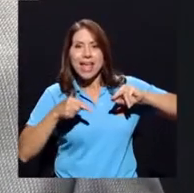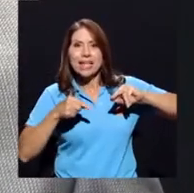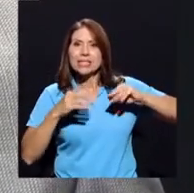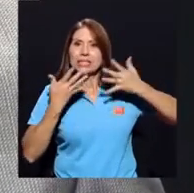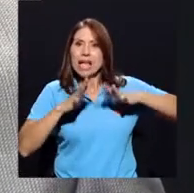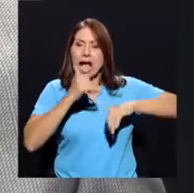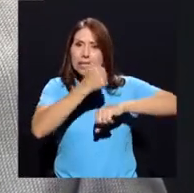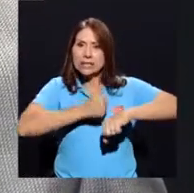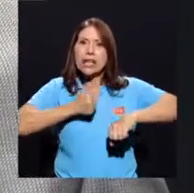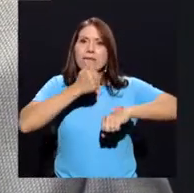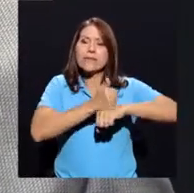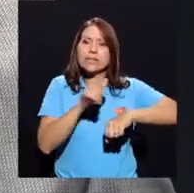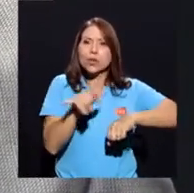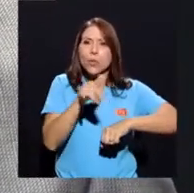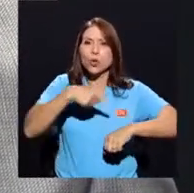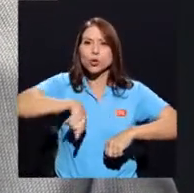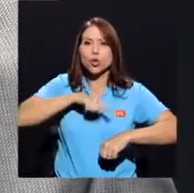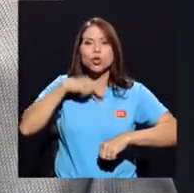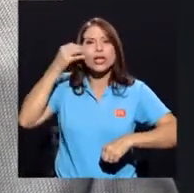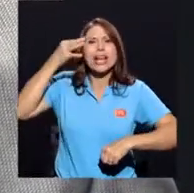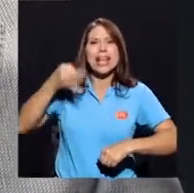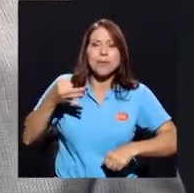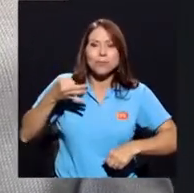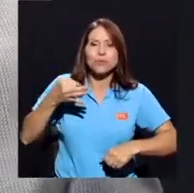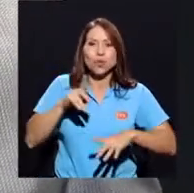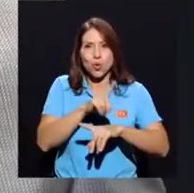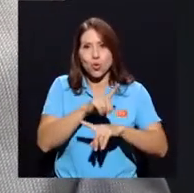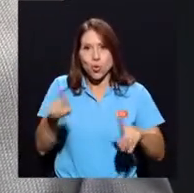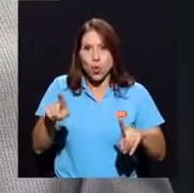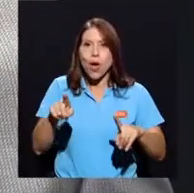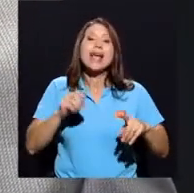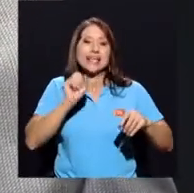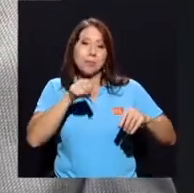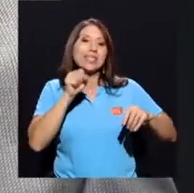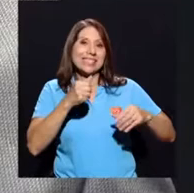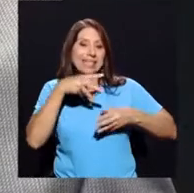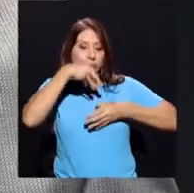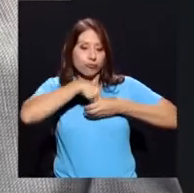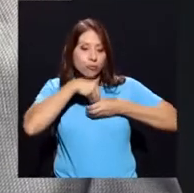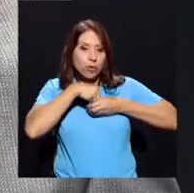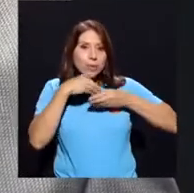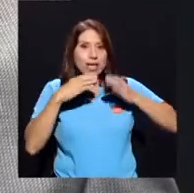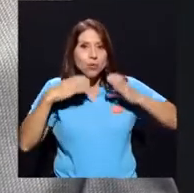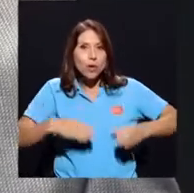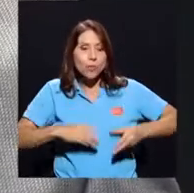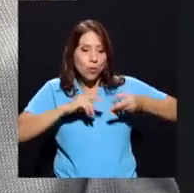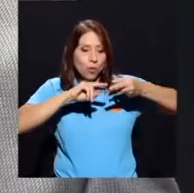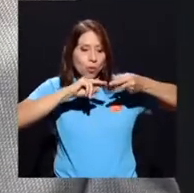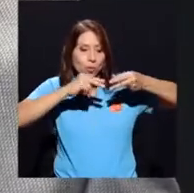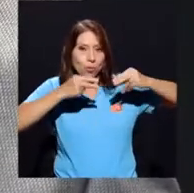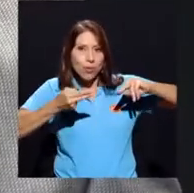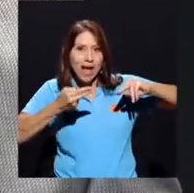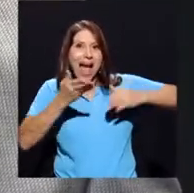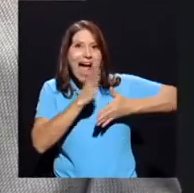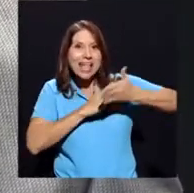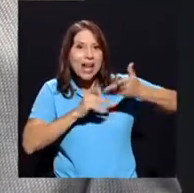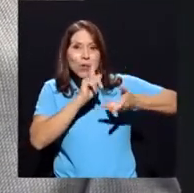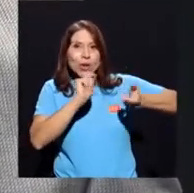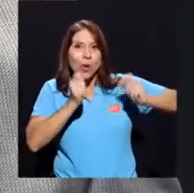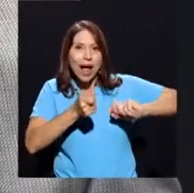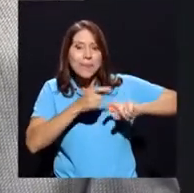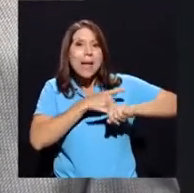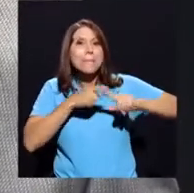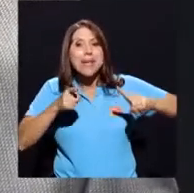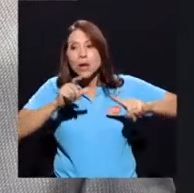como éste pensamos que la combinación el material está divertida y hay algo que está lo que llama hardware que no cambien pero que hay otros grupos